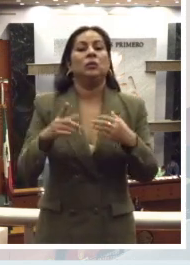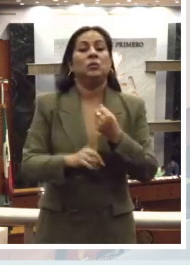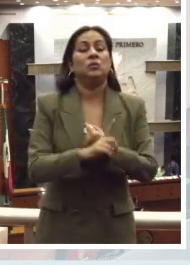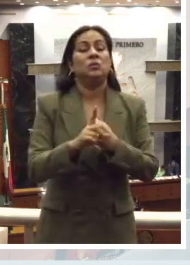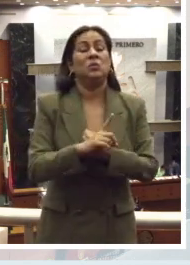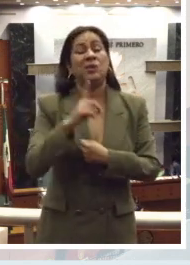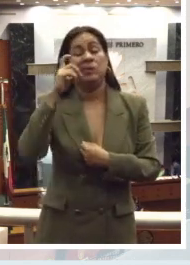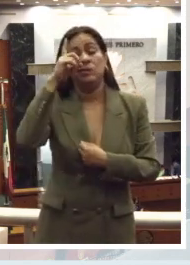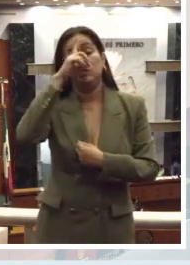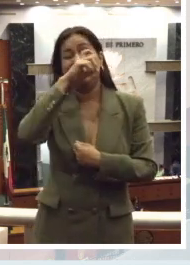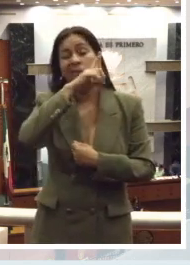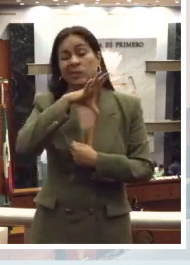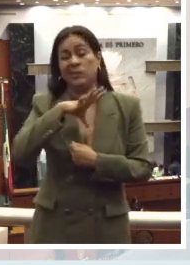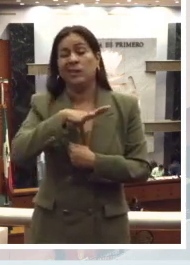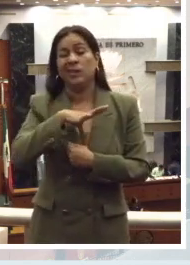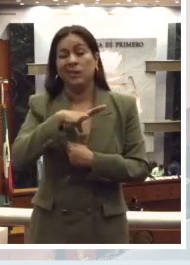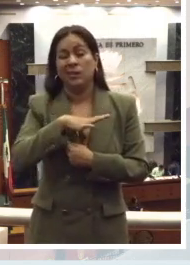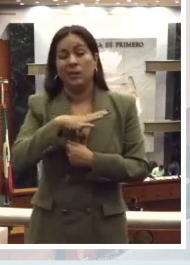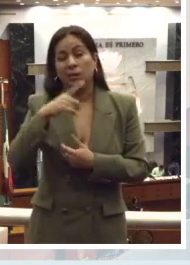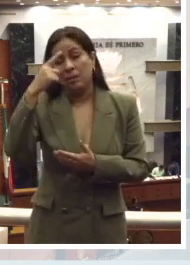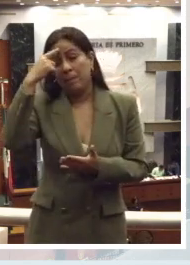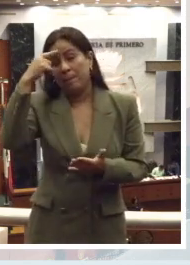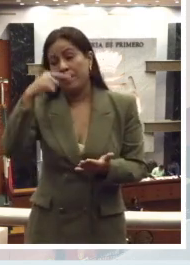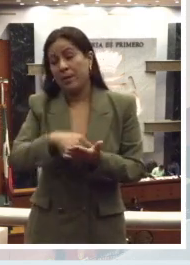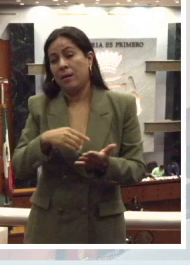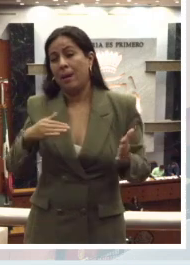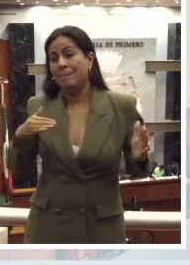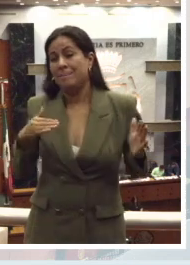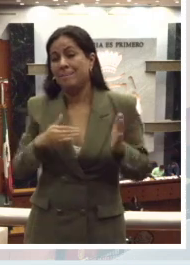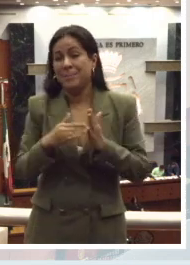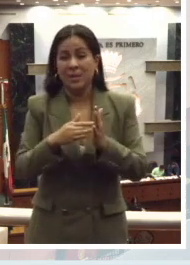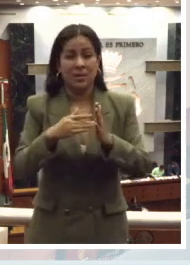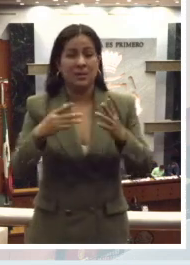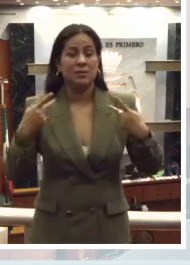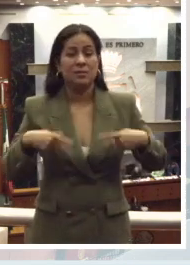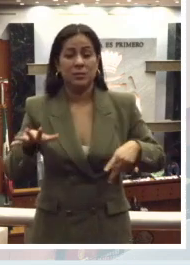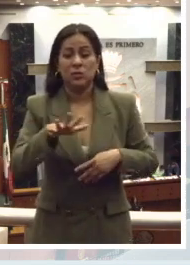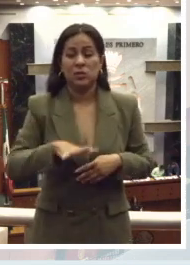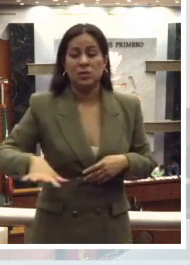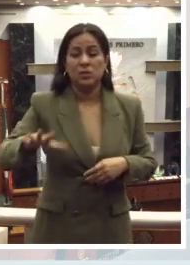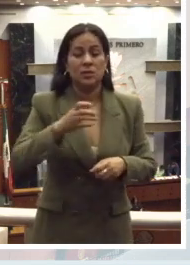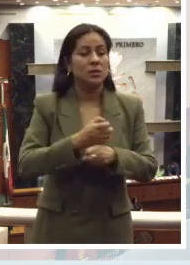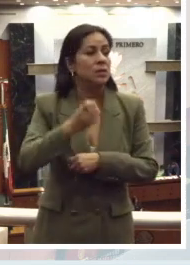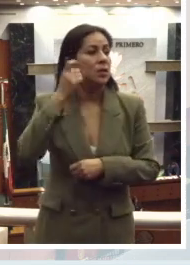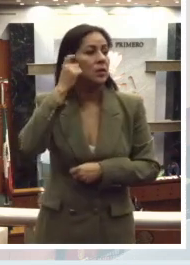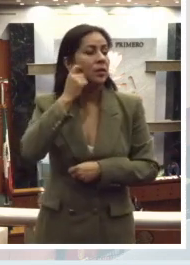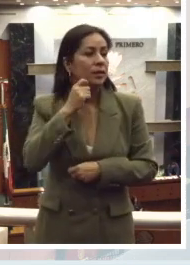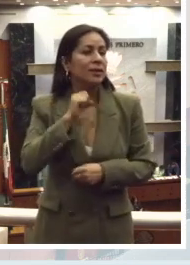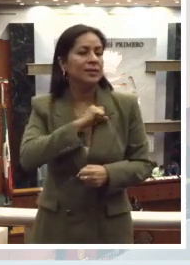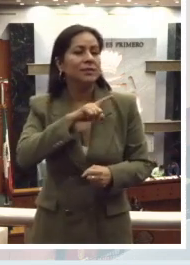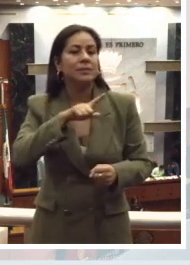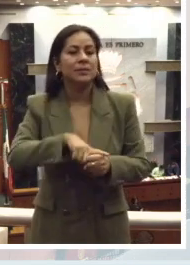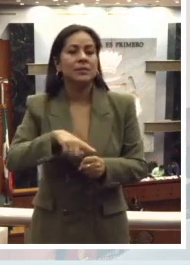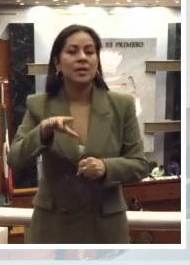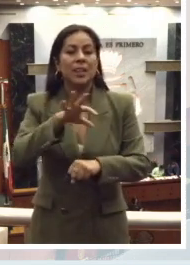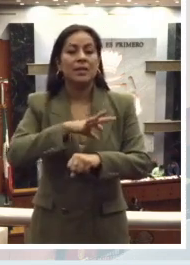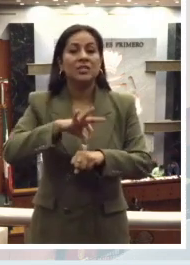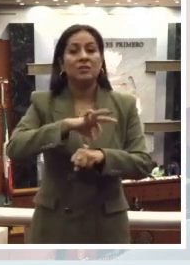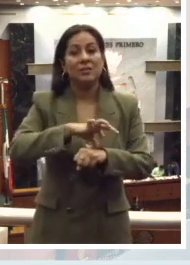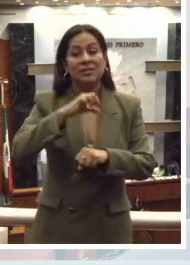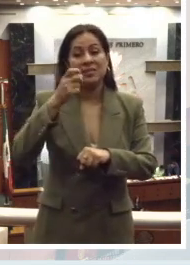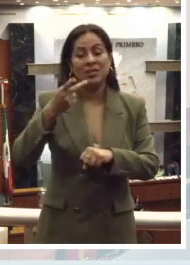más difícil de afrontar para miles de ciudadanos en el estado de Guerrero, especialmente en la ciudad de